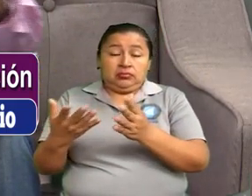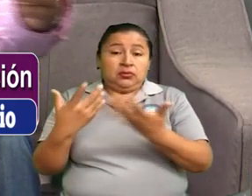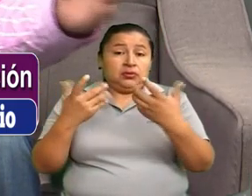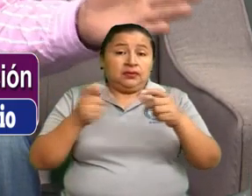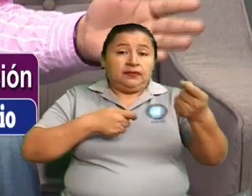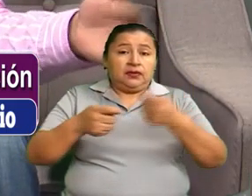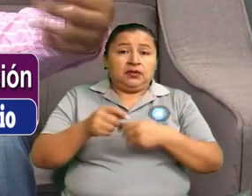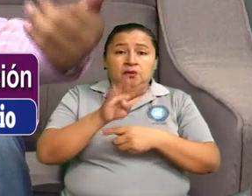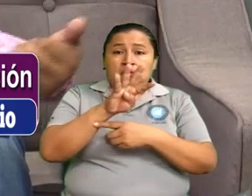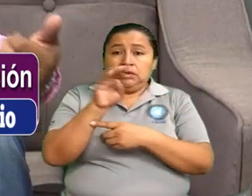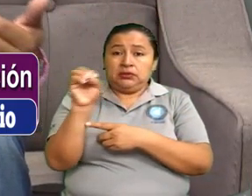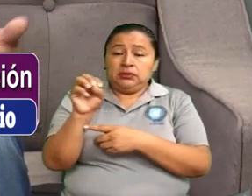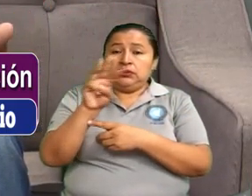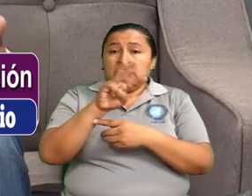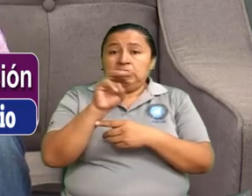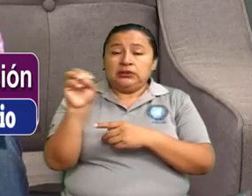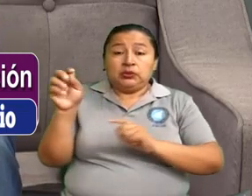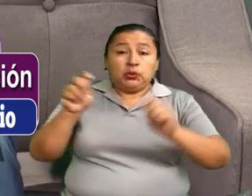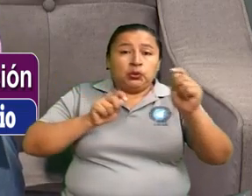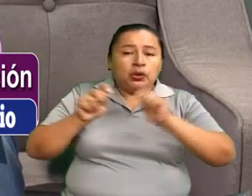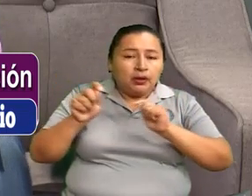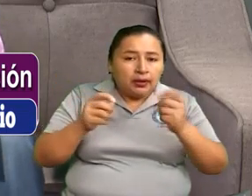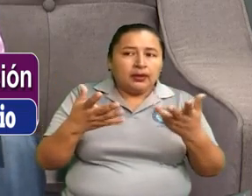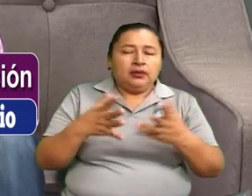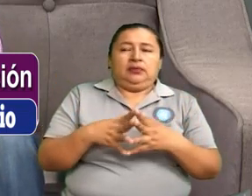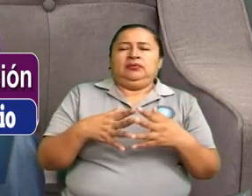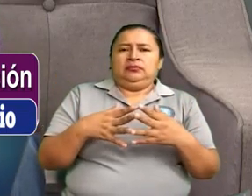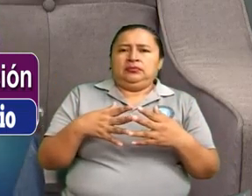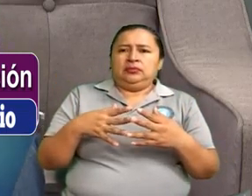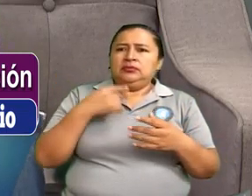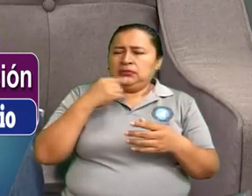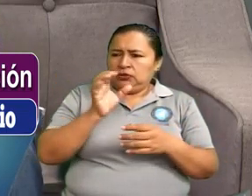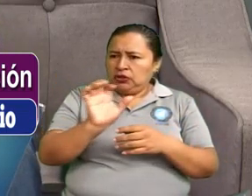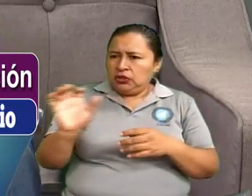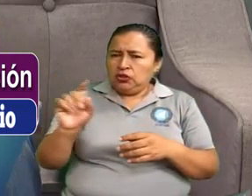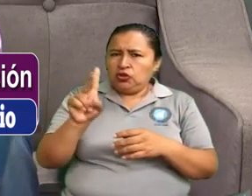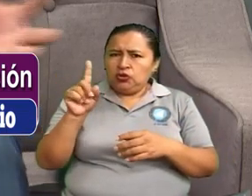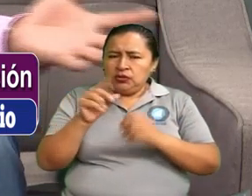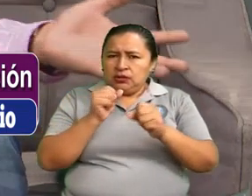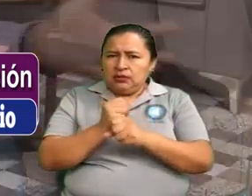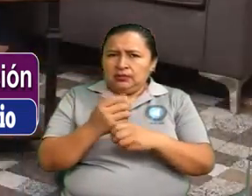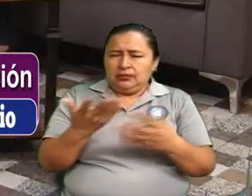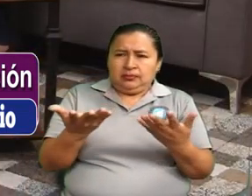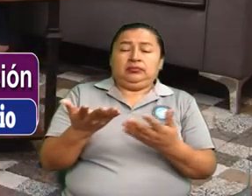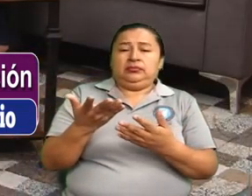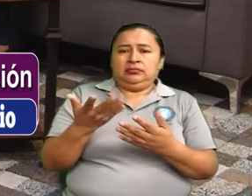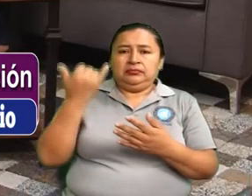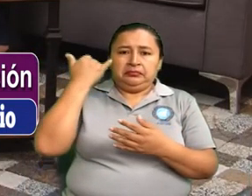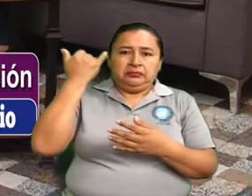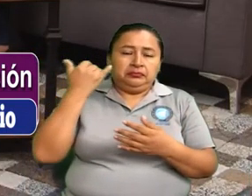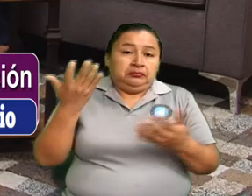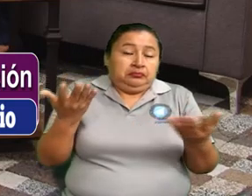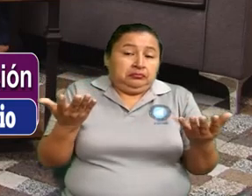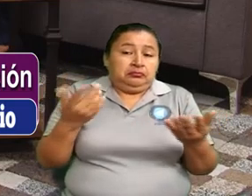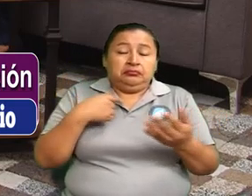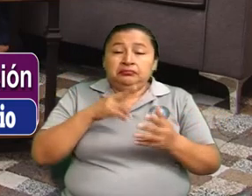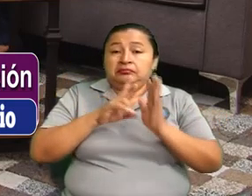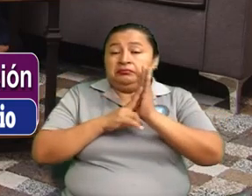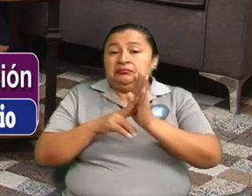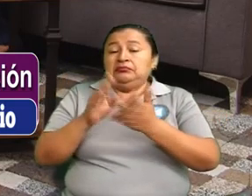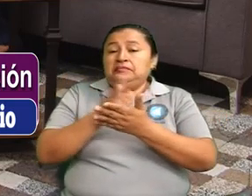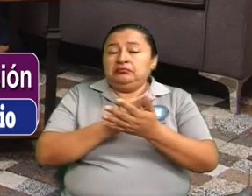entre $400 y $300. Bueno, y dividido entre niños de 12 años, vaya, claro. resulta algo